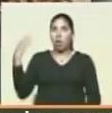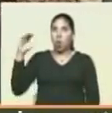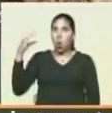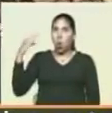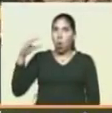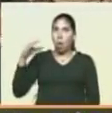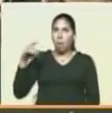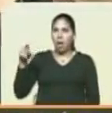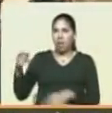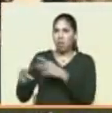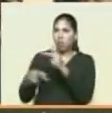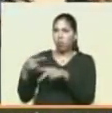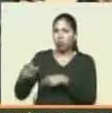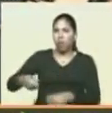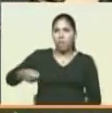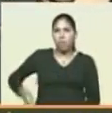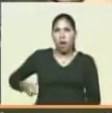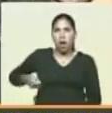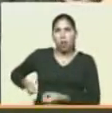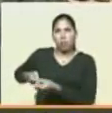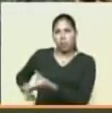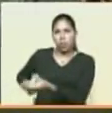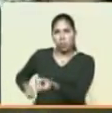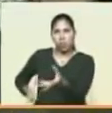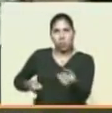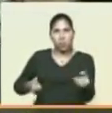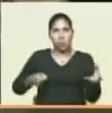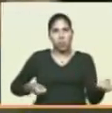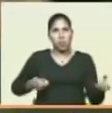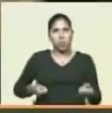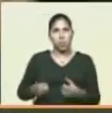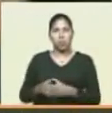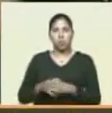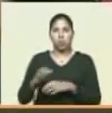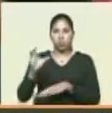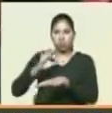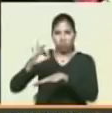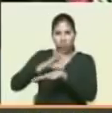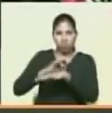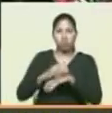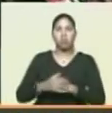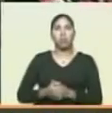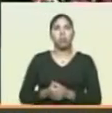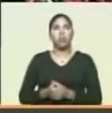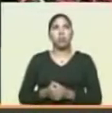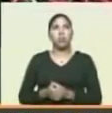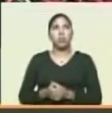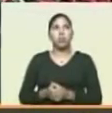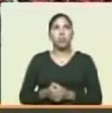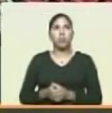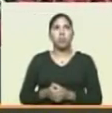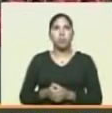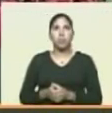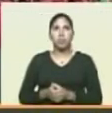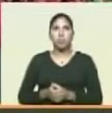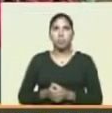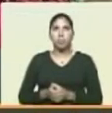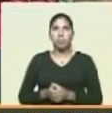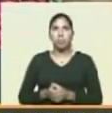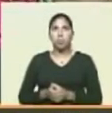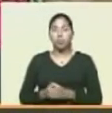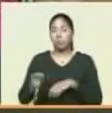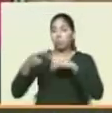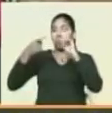fertilizantes y produciendo agroquímicos, de repente prioriza el